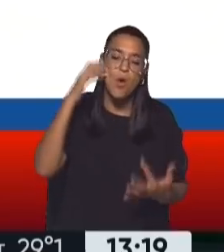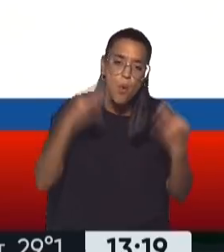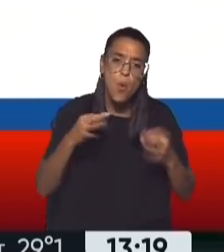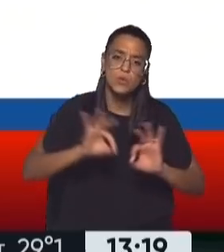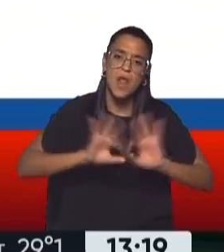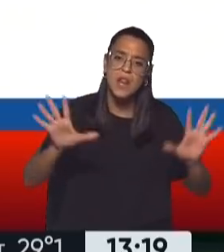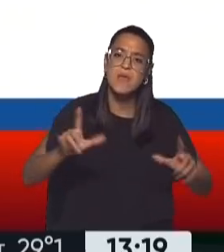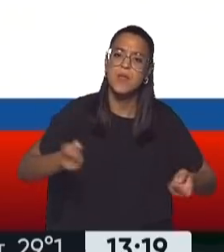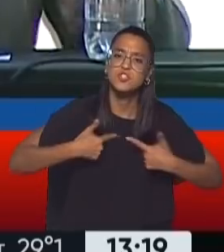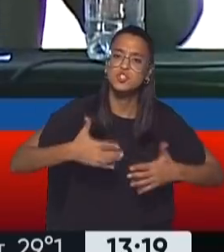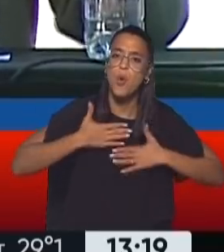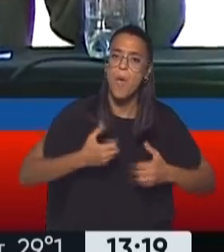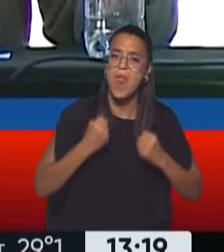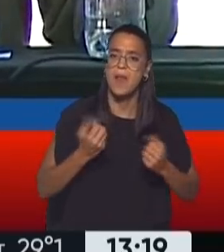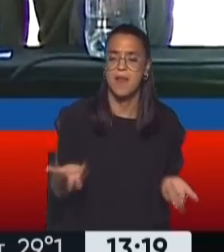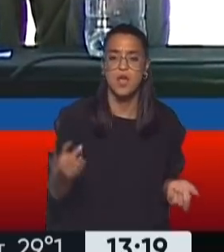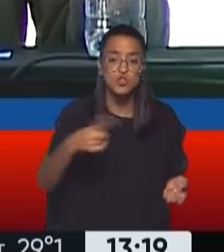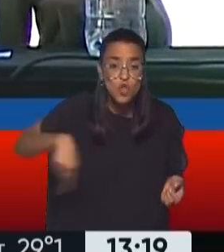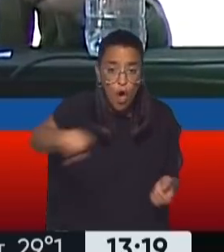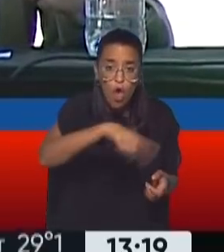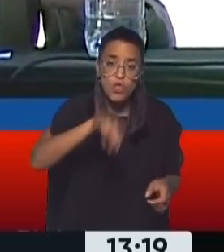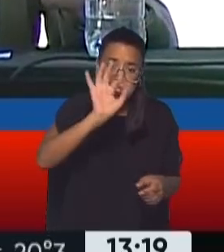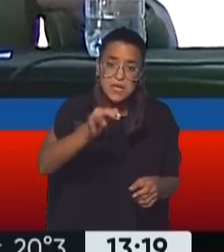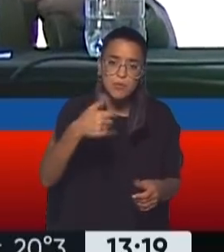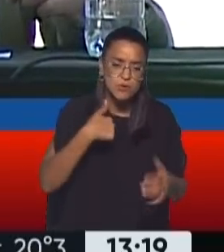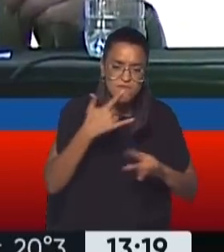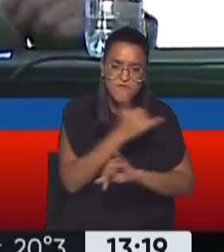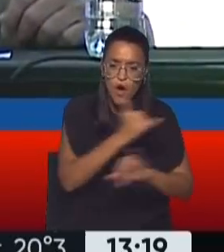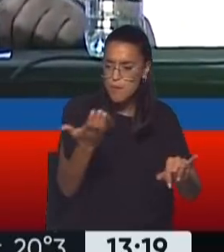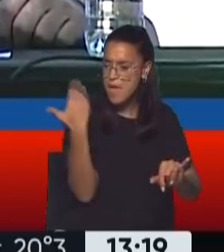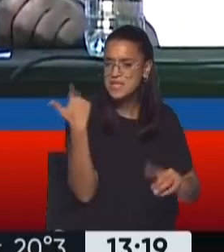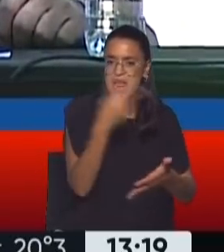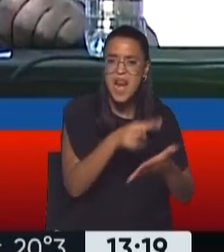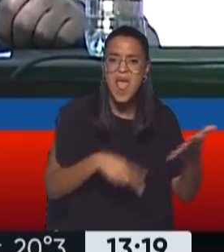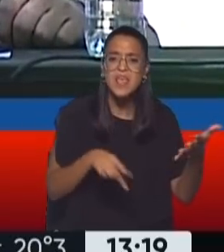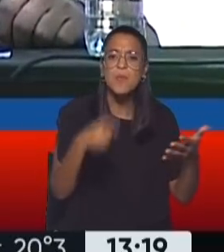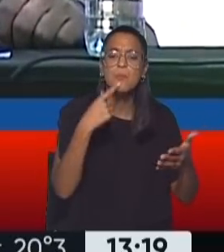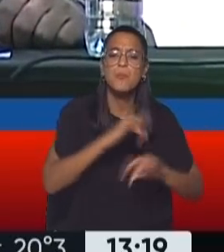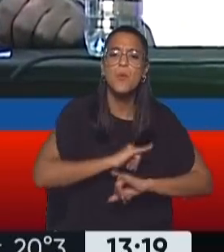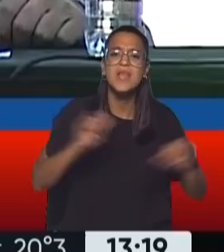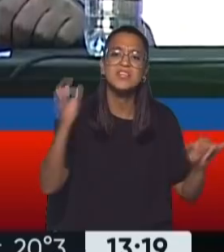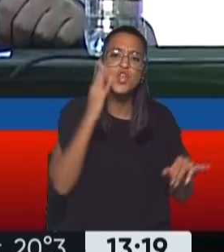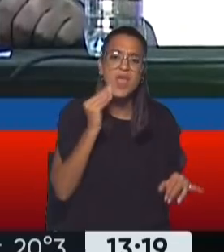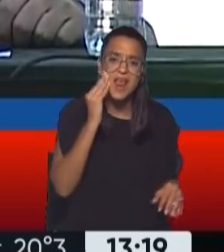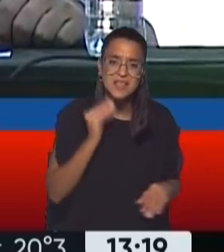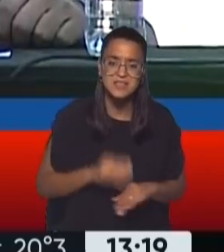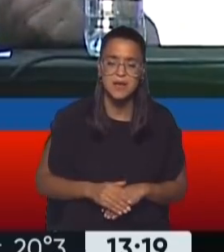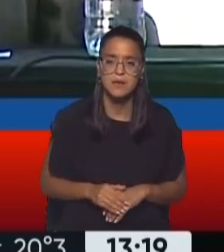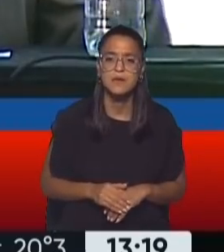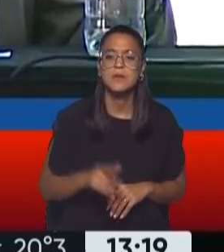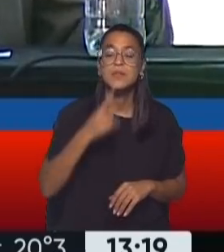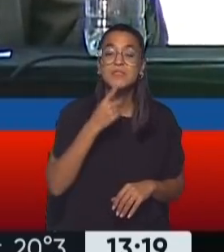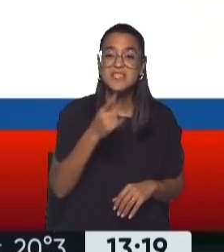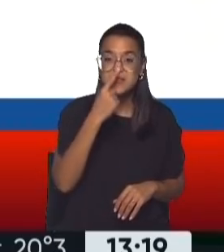libre y soberana. Todos sabemos. He leído un informe ayer de una publicación inglesa que